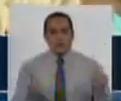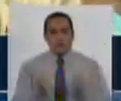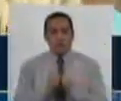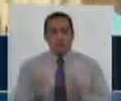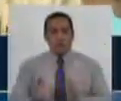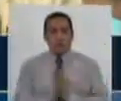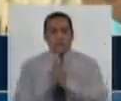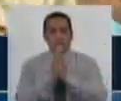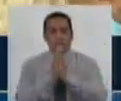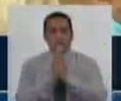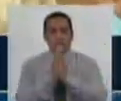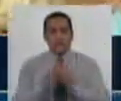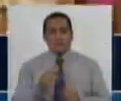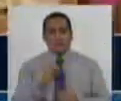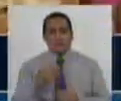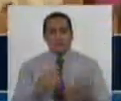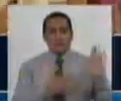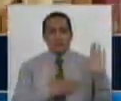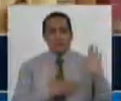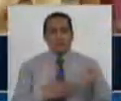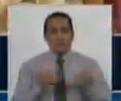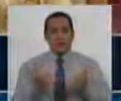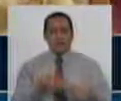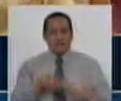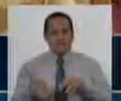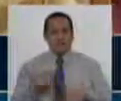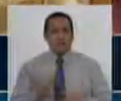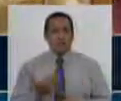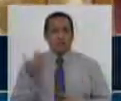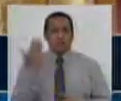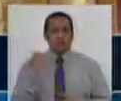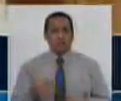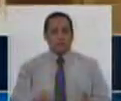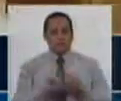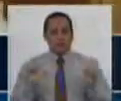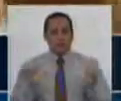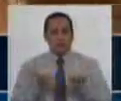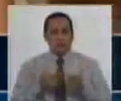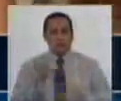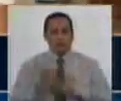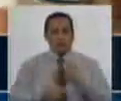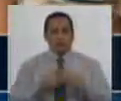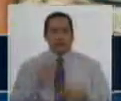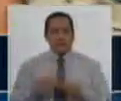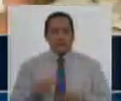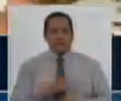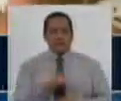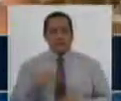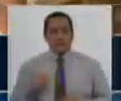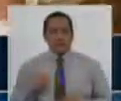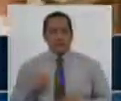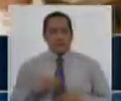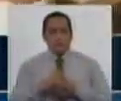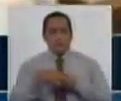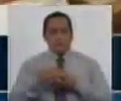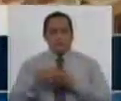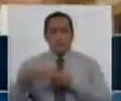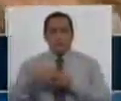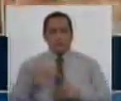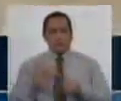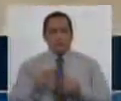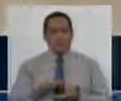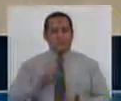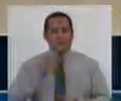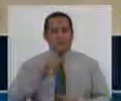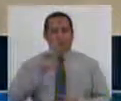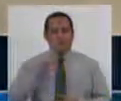Ucayali, del compromiso que hicimos en el Consejo de Ministros Descentralizados por más de